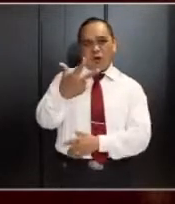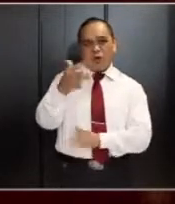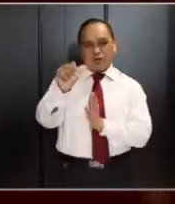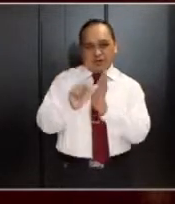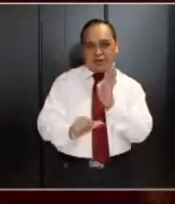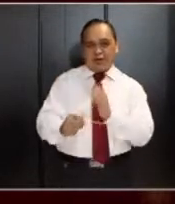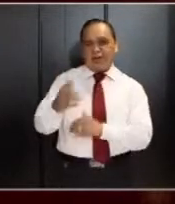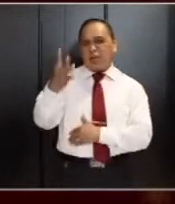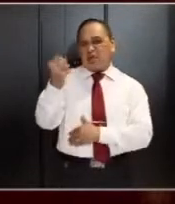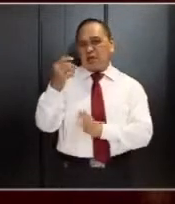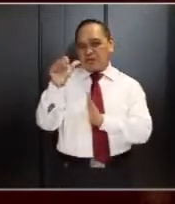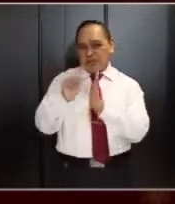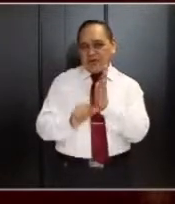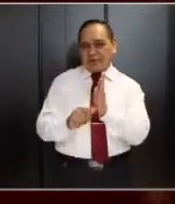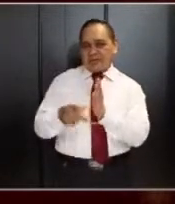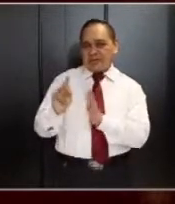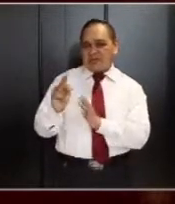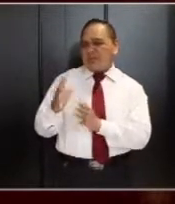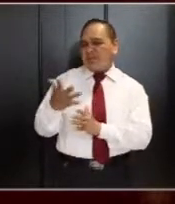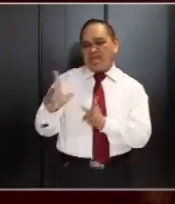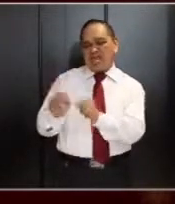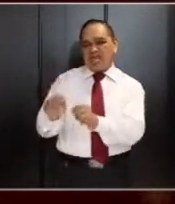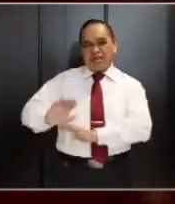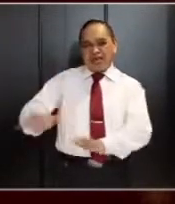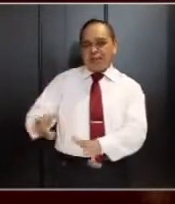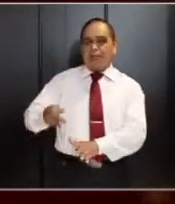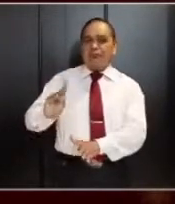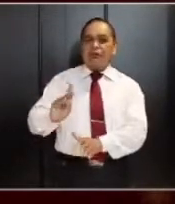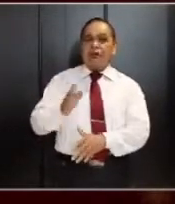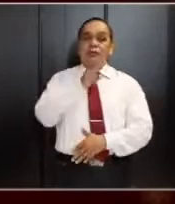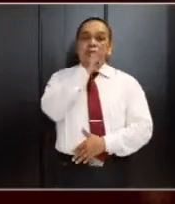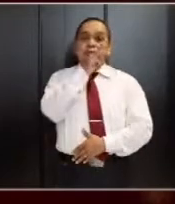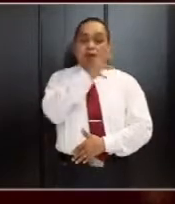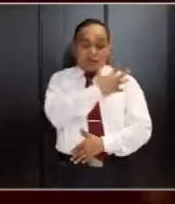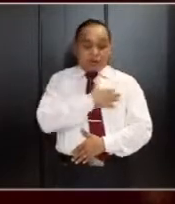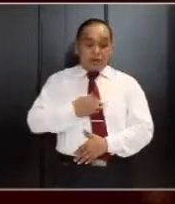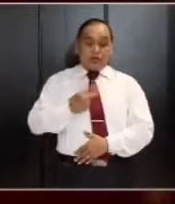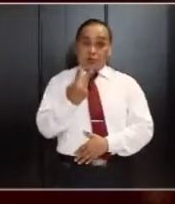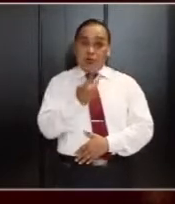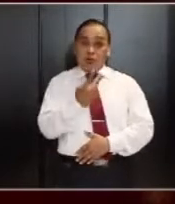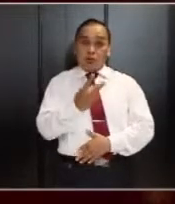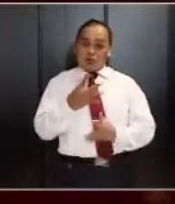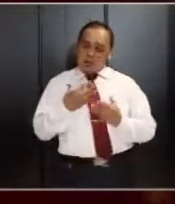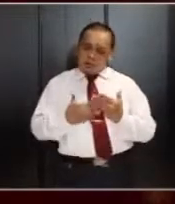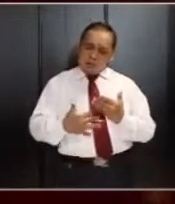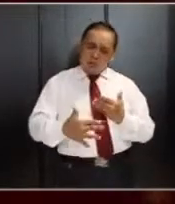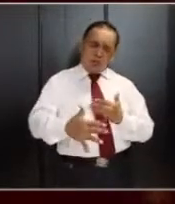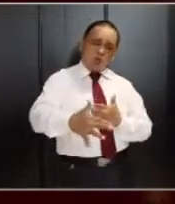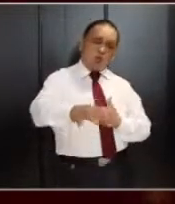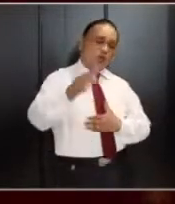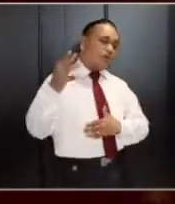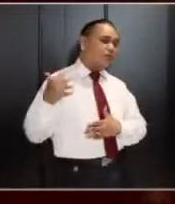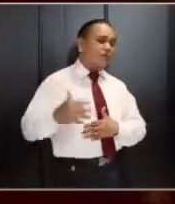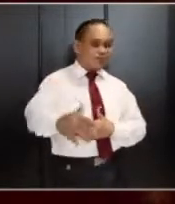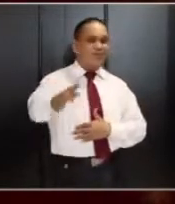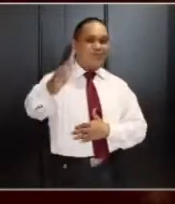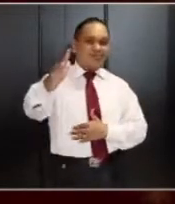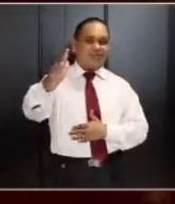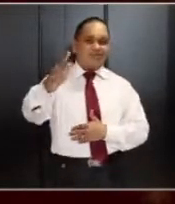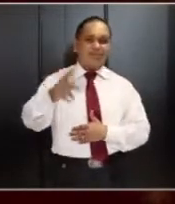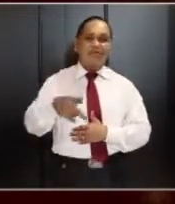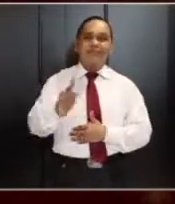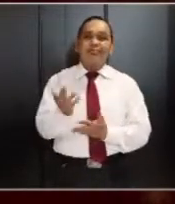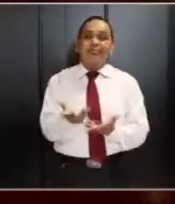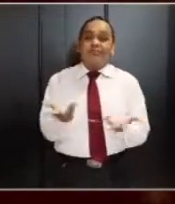los enamoramientos de las madres para con sus hijos, toda la vida, pase lo que pase. Por